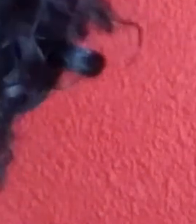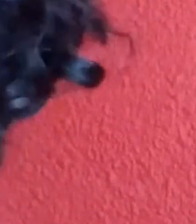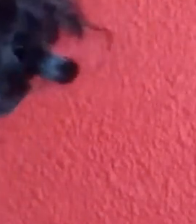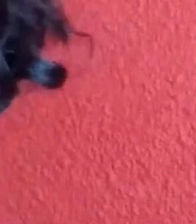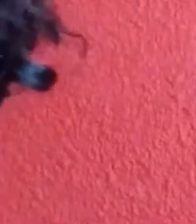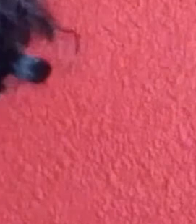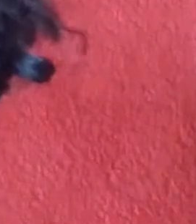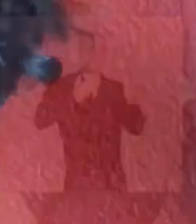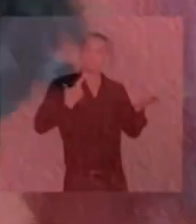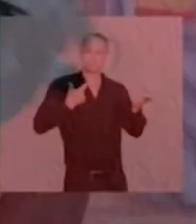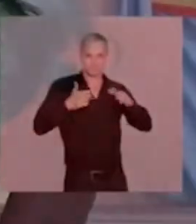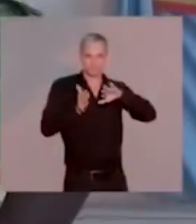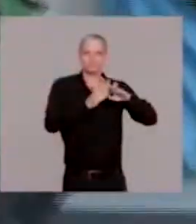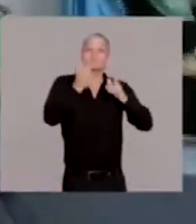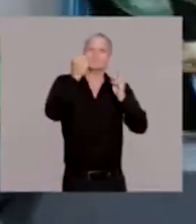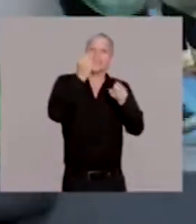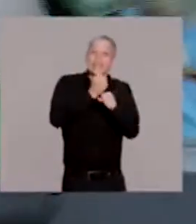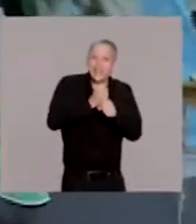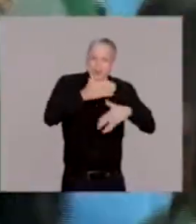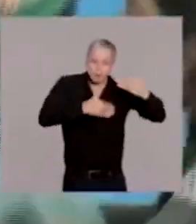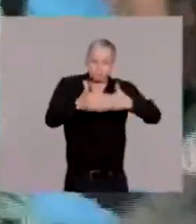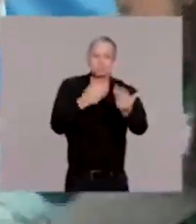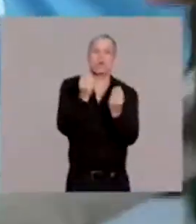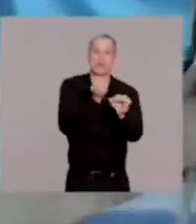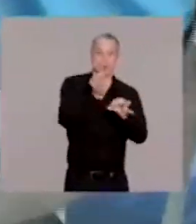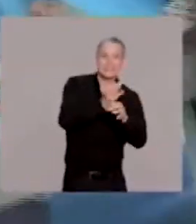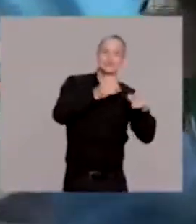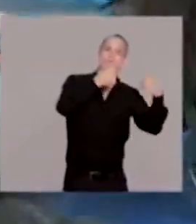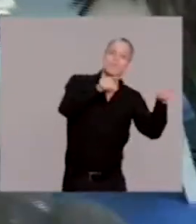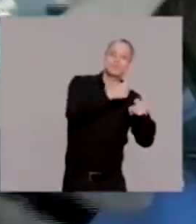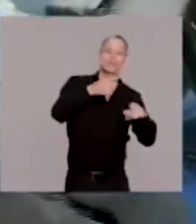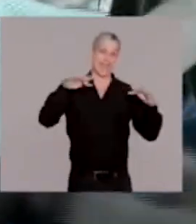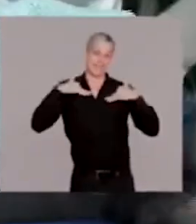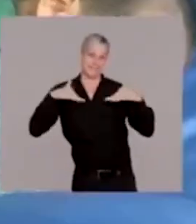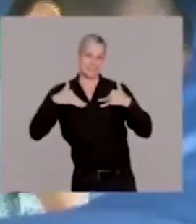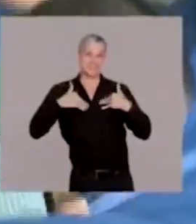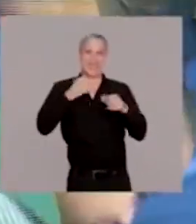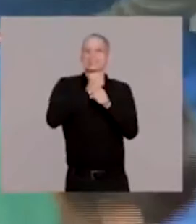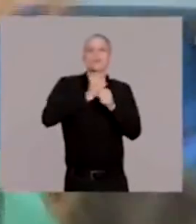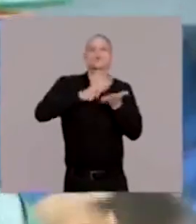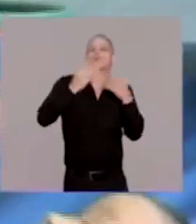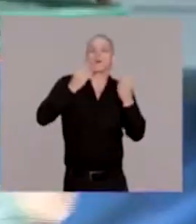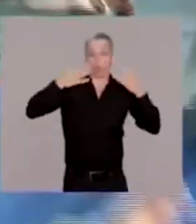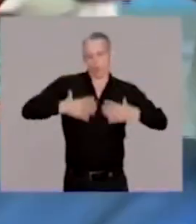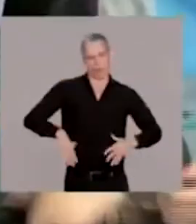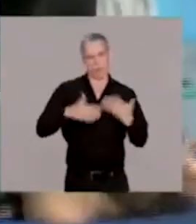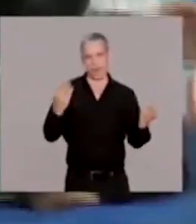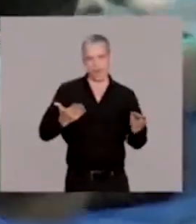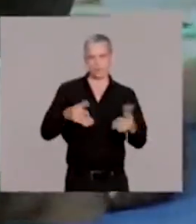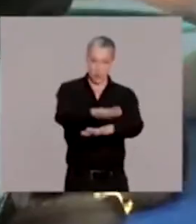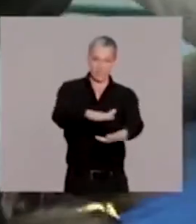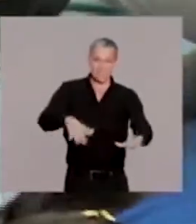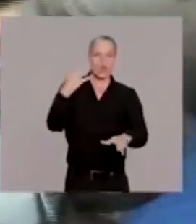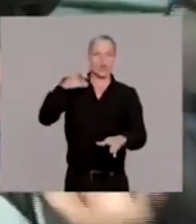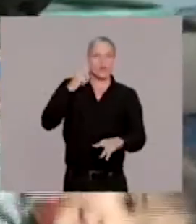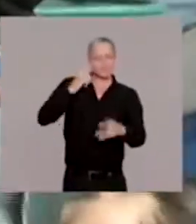secundaria. Y primario, tanto en educación musical como en educación física, es el cuerpo, el trabajo, la exploración del niño